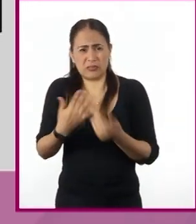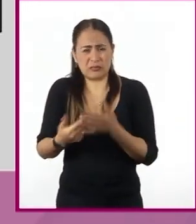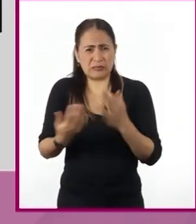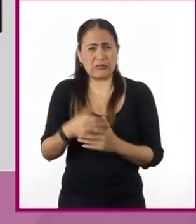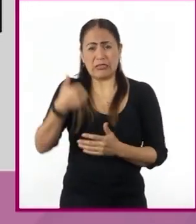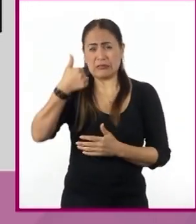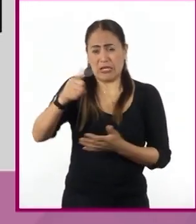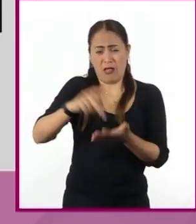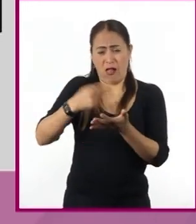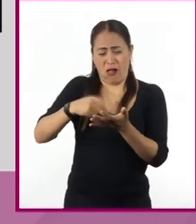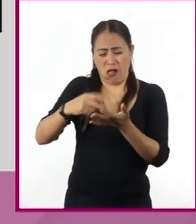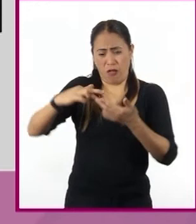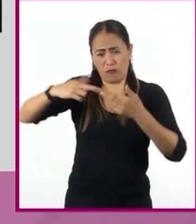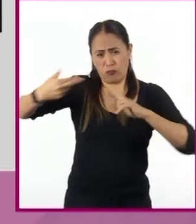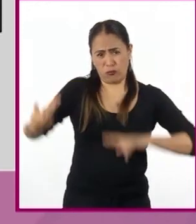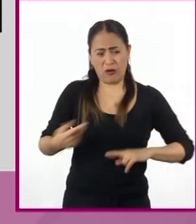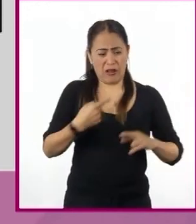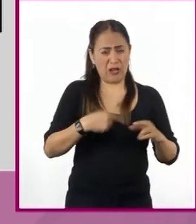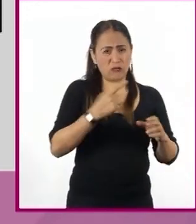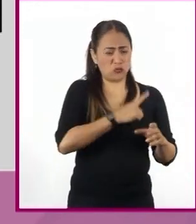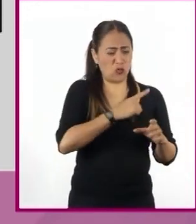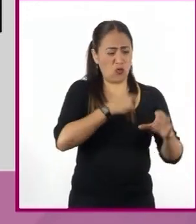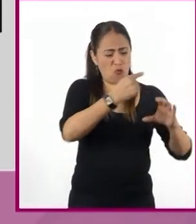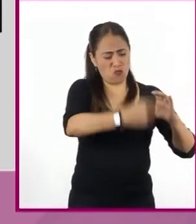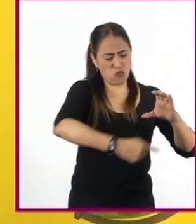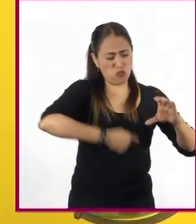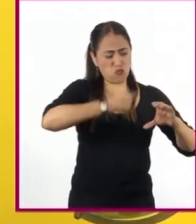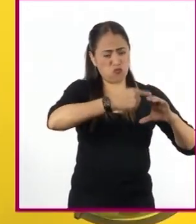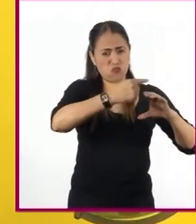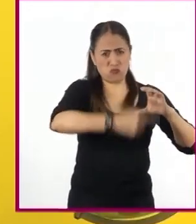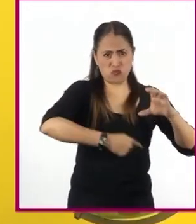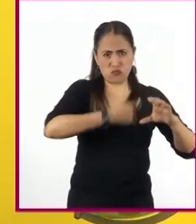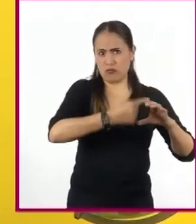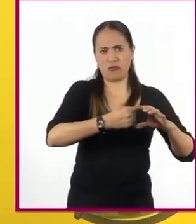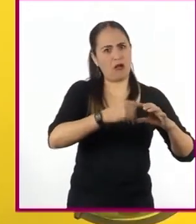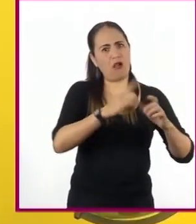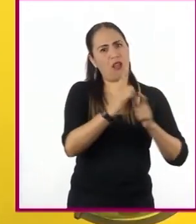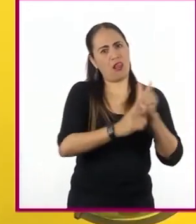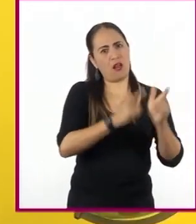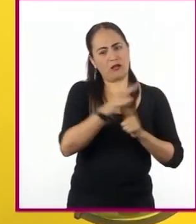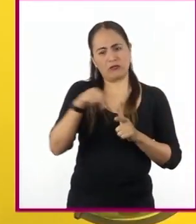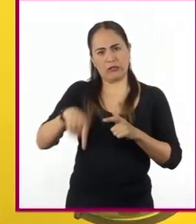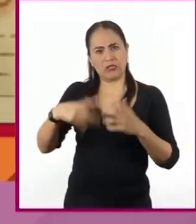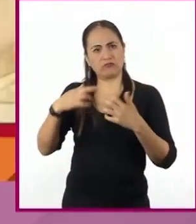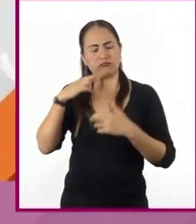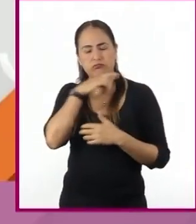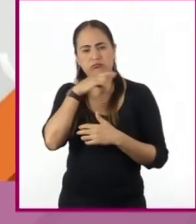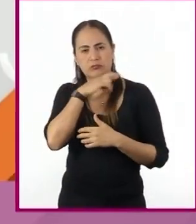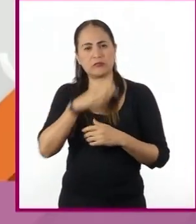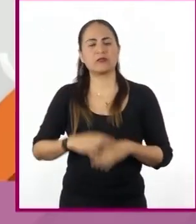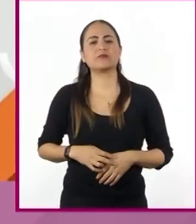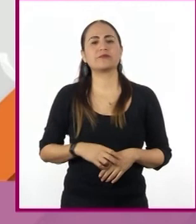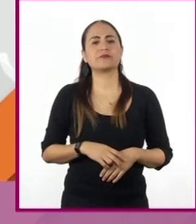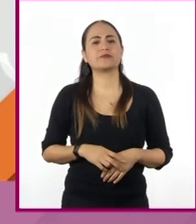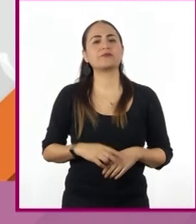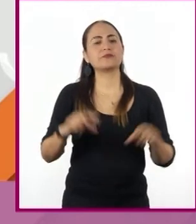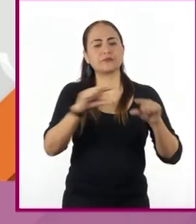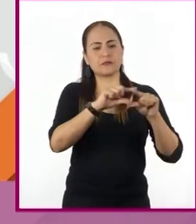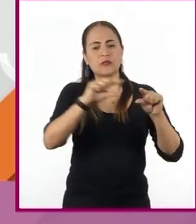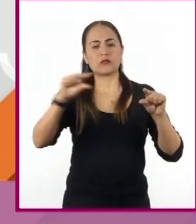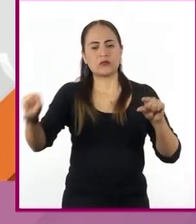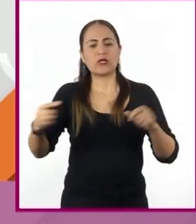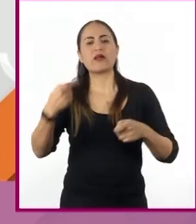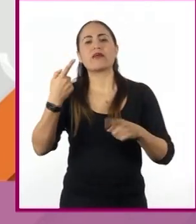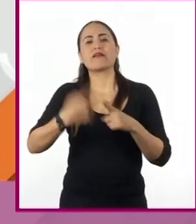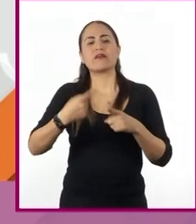veces más hilo que si usara una rueda de hilar tradicional. Siguiente pregunta, en sentido horizontal. ¿Quién inventó la primera